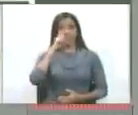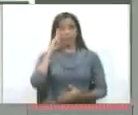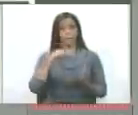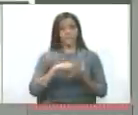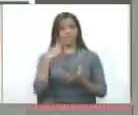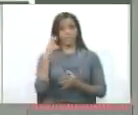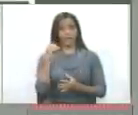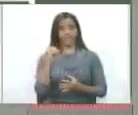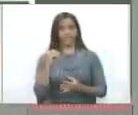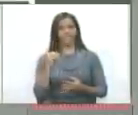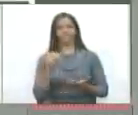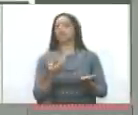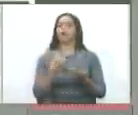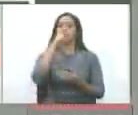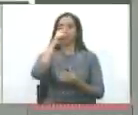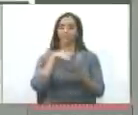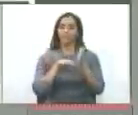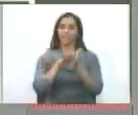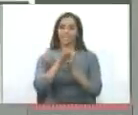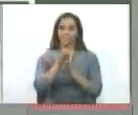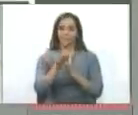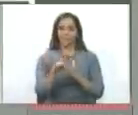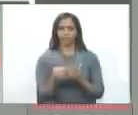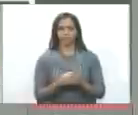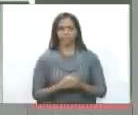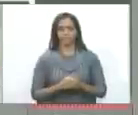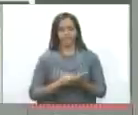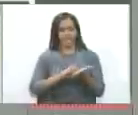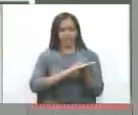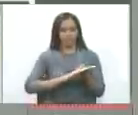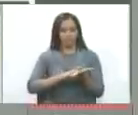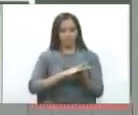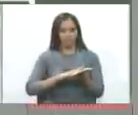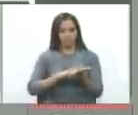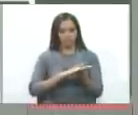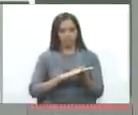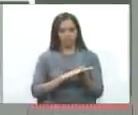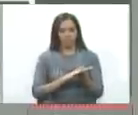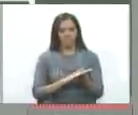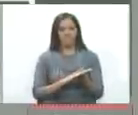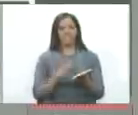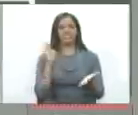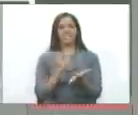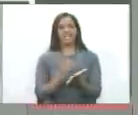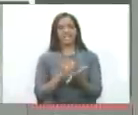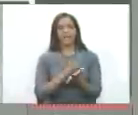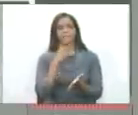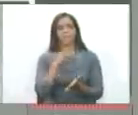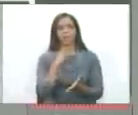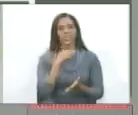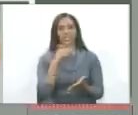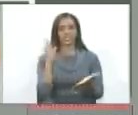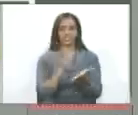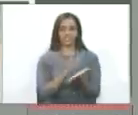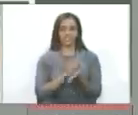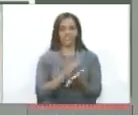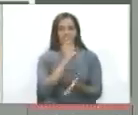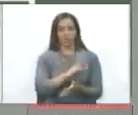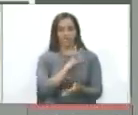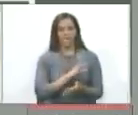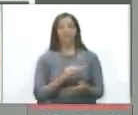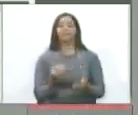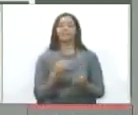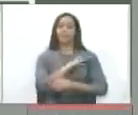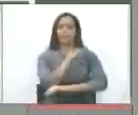de crecimiento, de recuperación, de estabilidad política, de estabilidad social, de